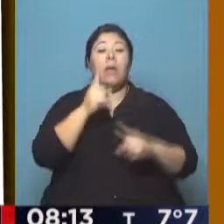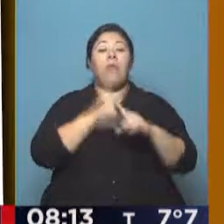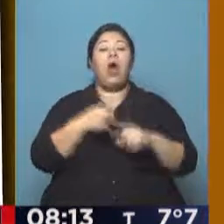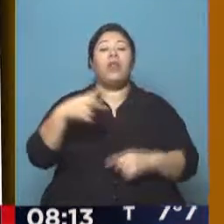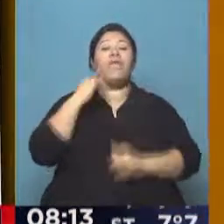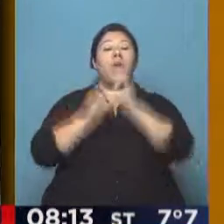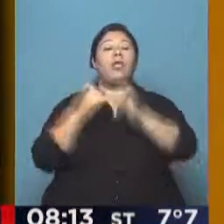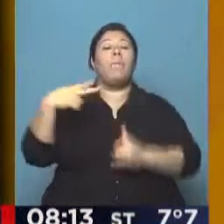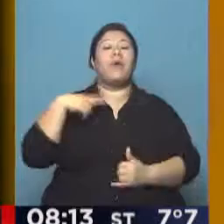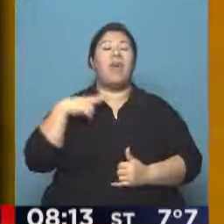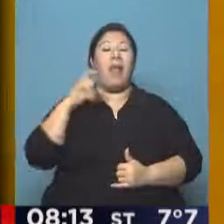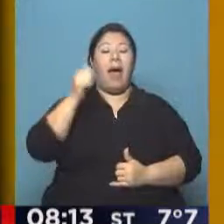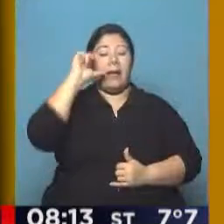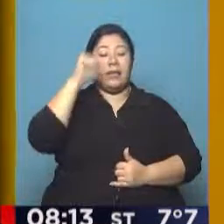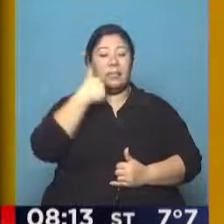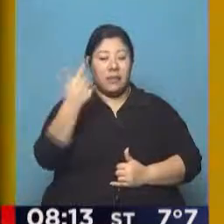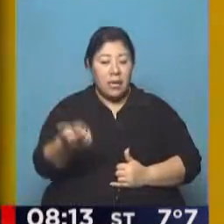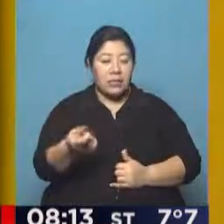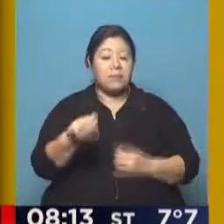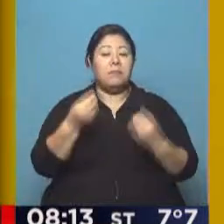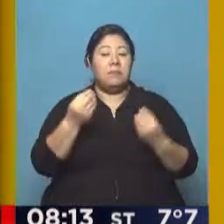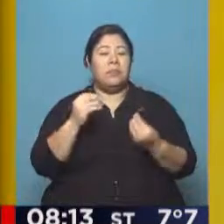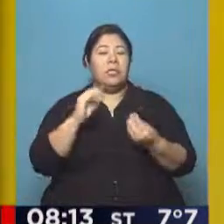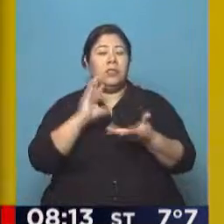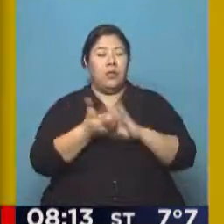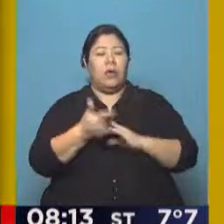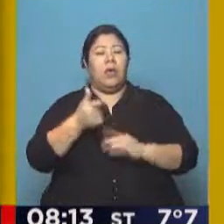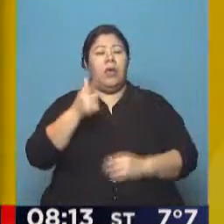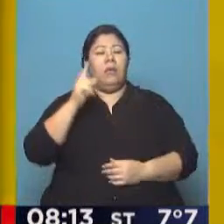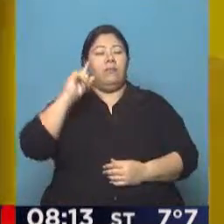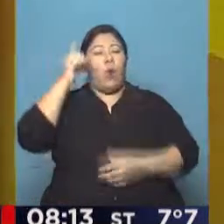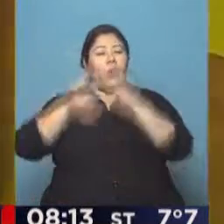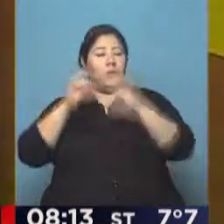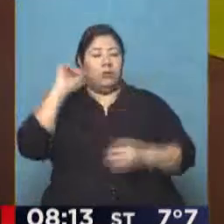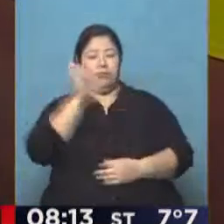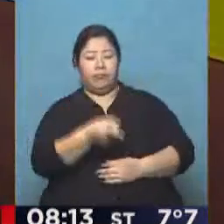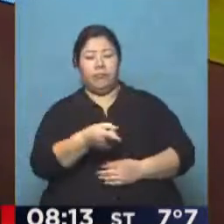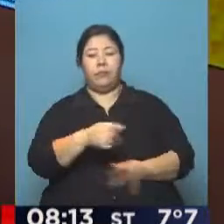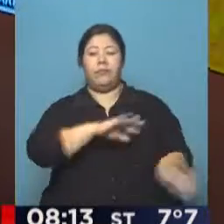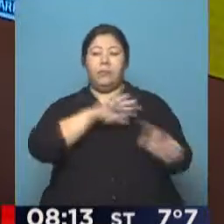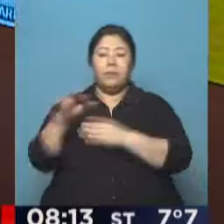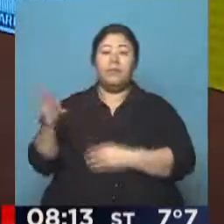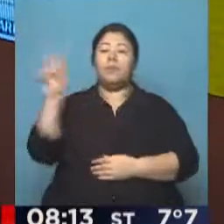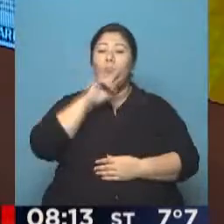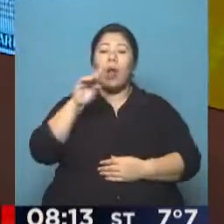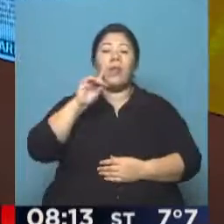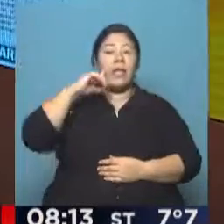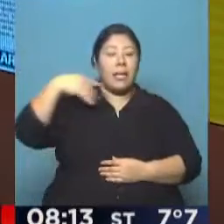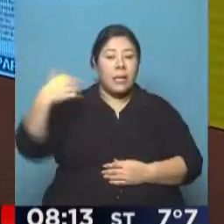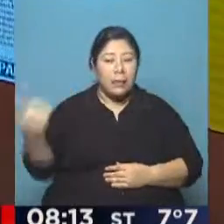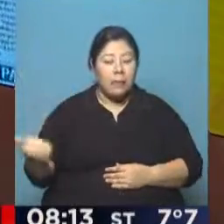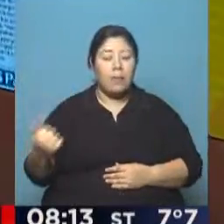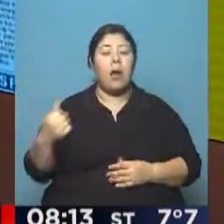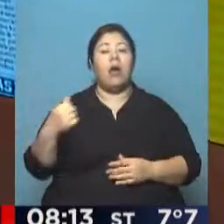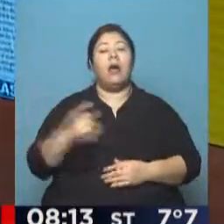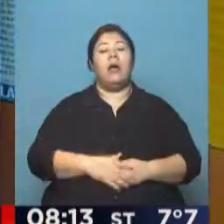del fiscal Federico Delgado, un tema que se repite en la tapa de los principales diarios. Dilma y sus largas horas ante el